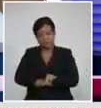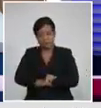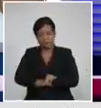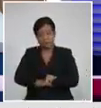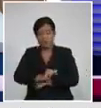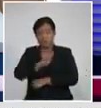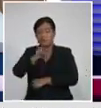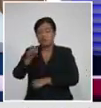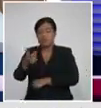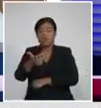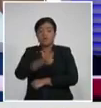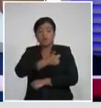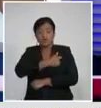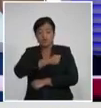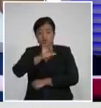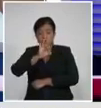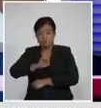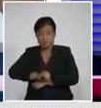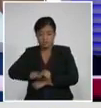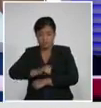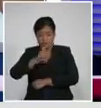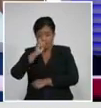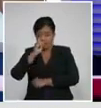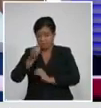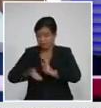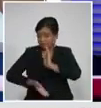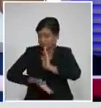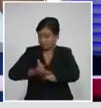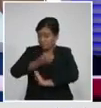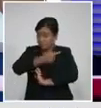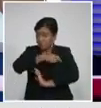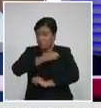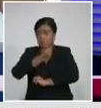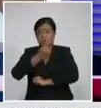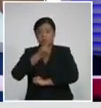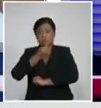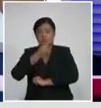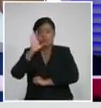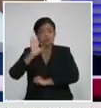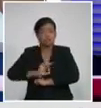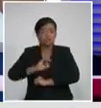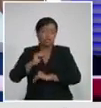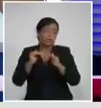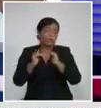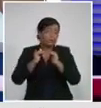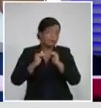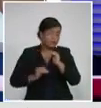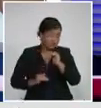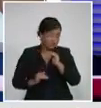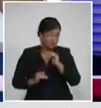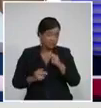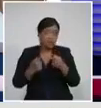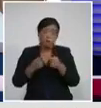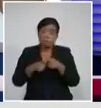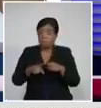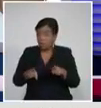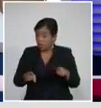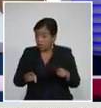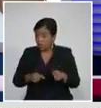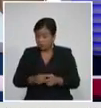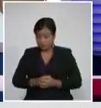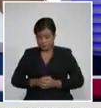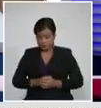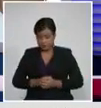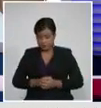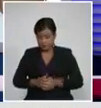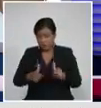años, en esa subpoblación la eficacia pudiera ser menor. Pero realmente, no es la mayoría de